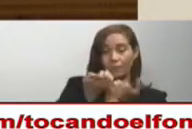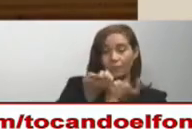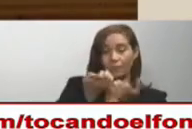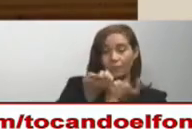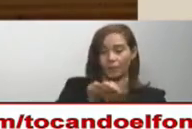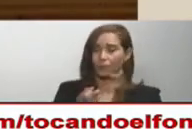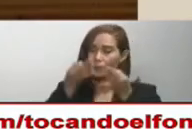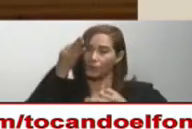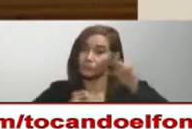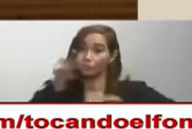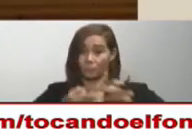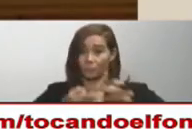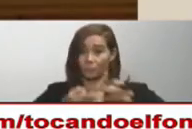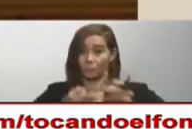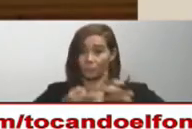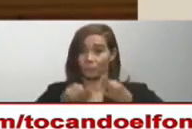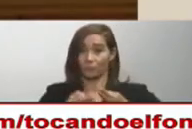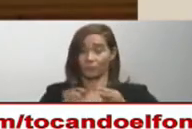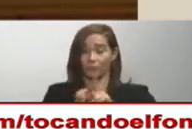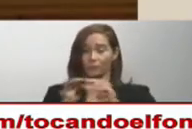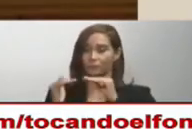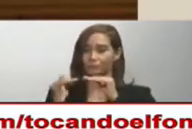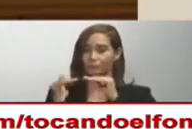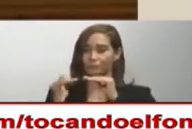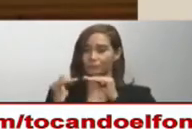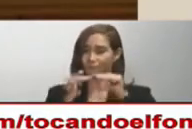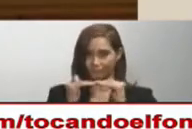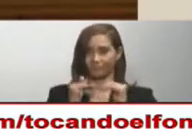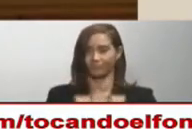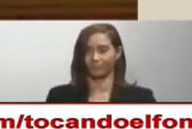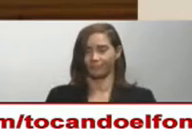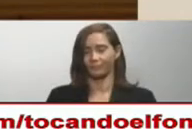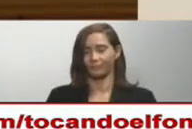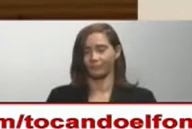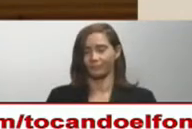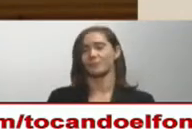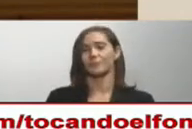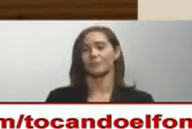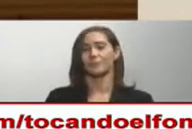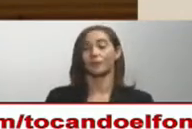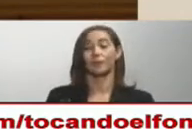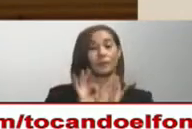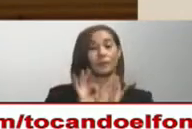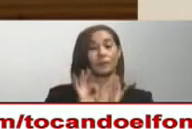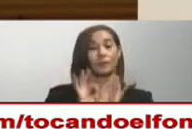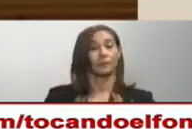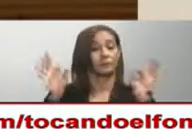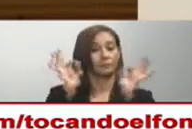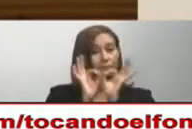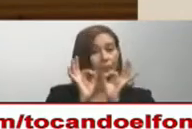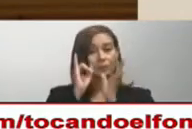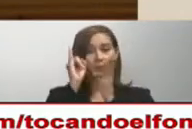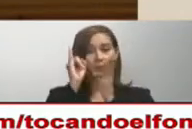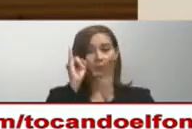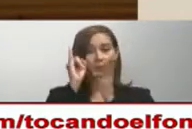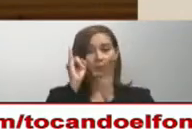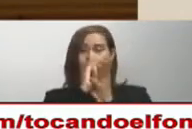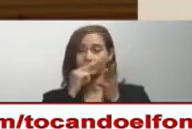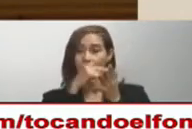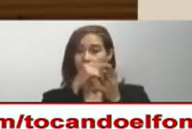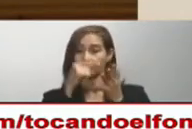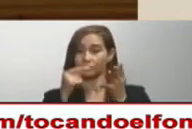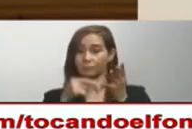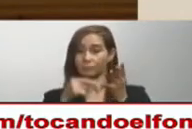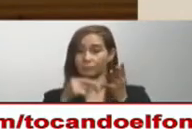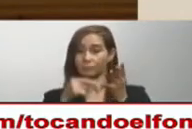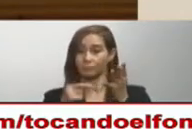económico justo, verde y sobre todo sostenible. Es imperativo diseñar estrategias de gobernabilidad que avalen